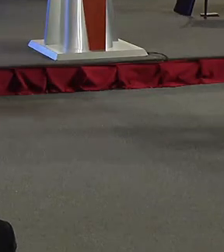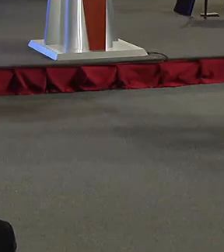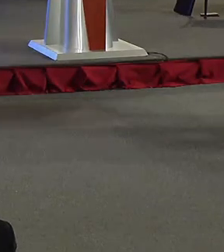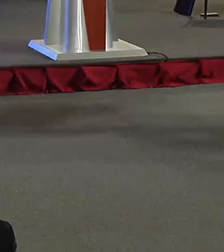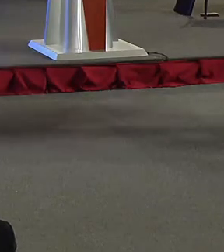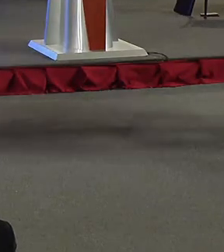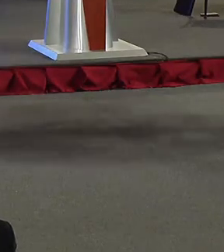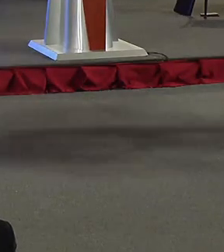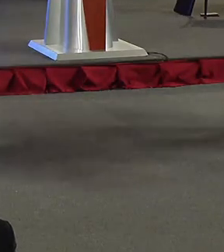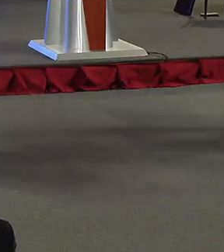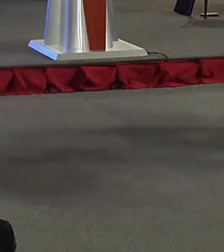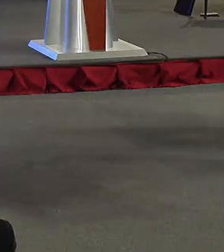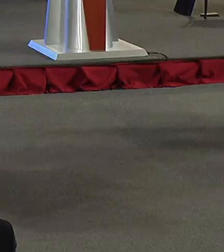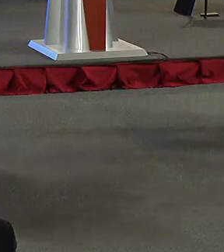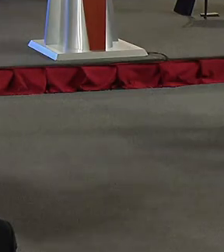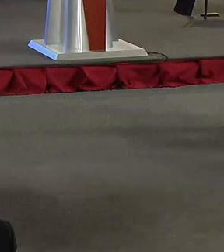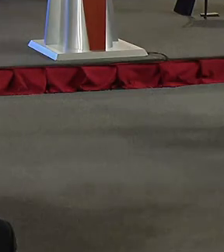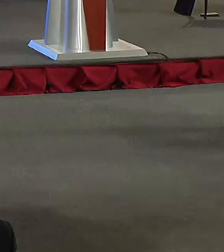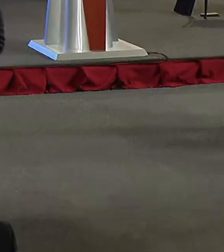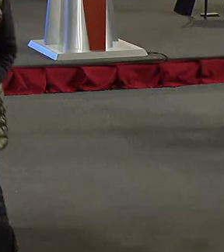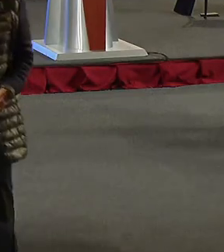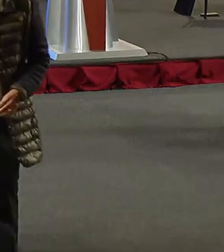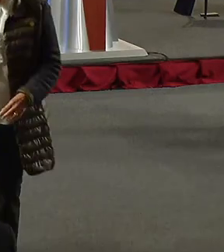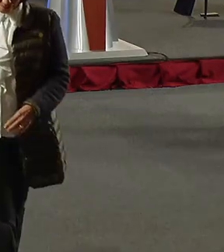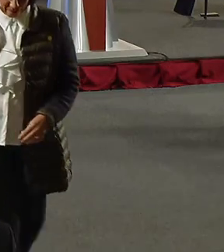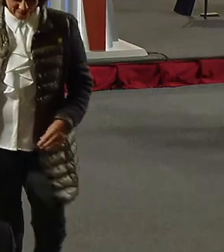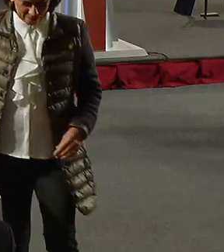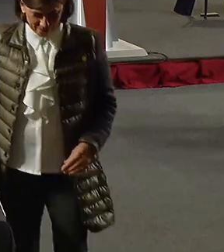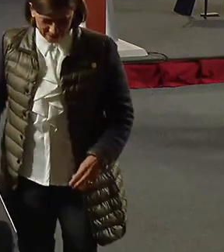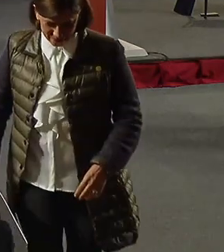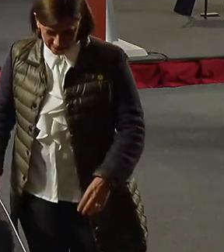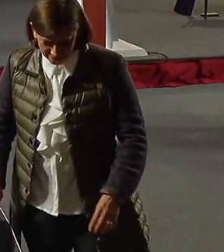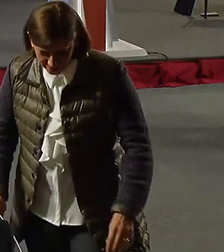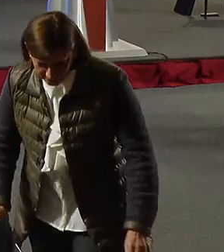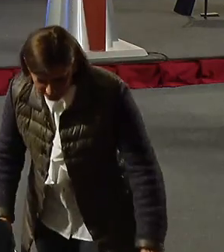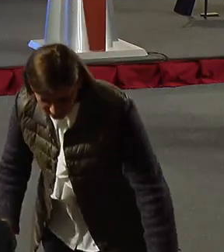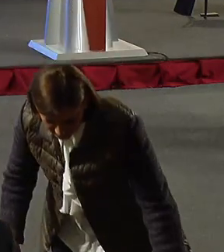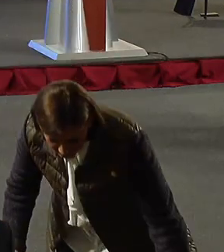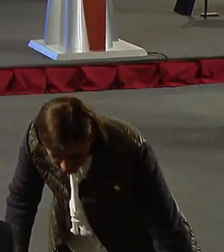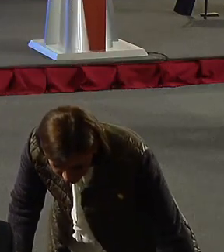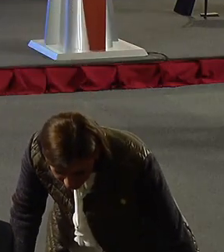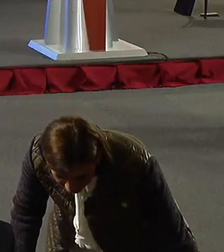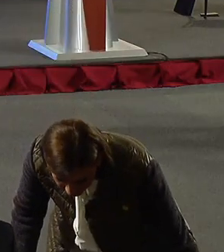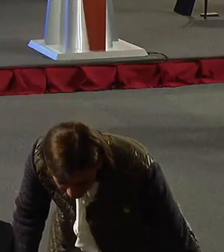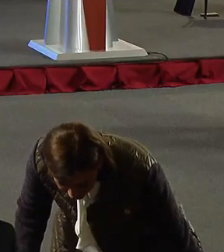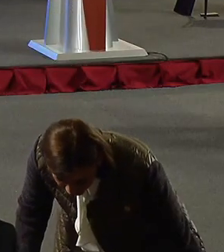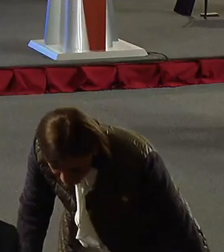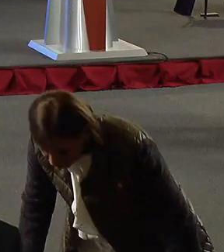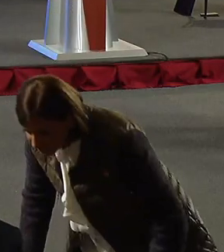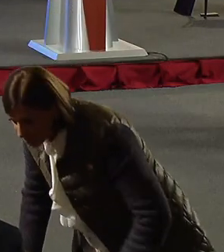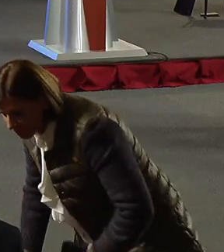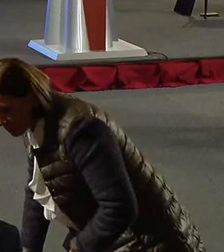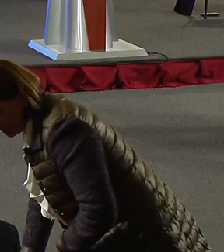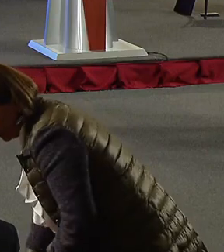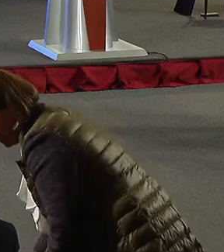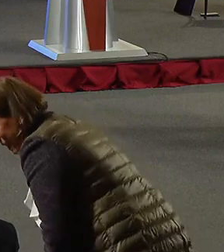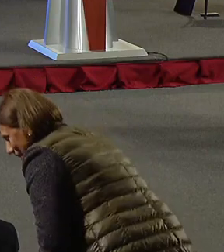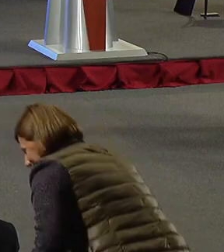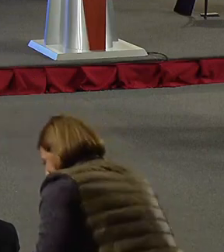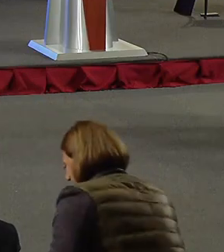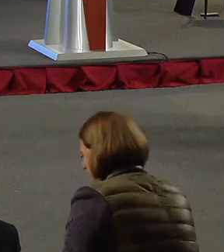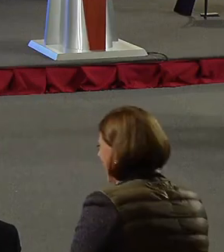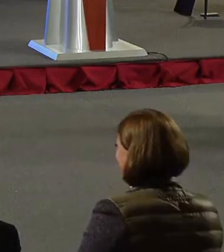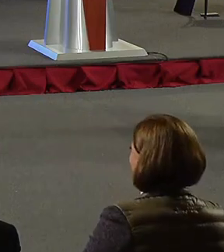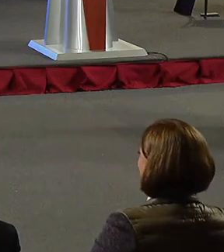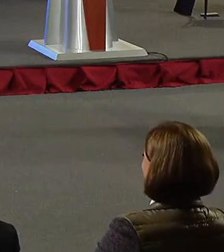Y en el caso de la canasta básica de 24 productos con los precios promedio más bajo, como les he comentado en las últimas semanas,